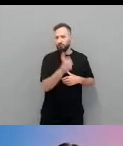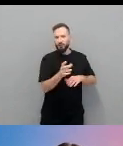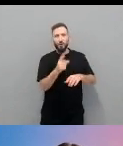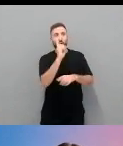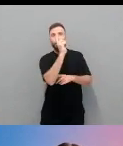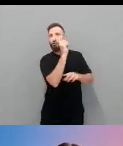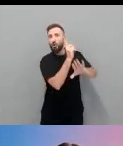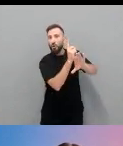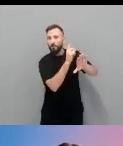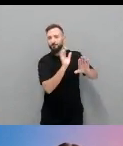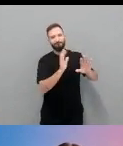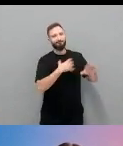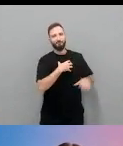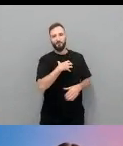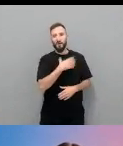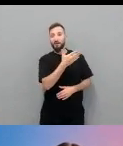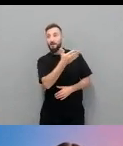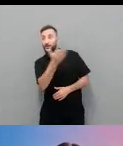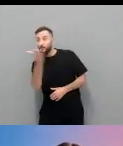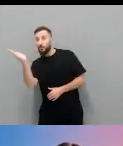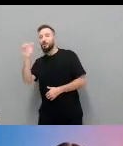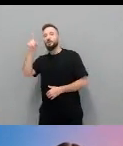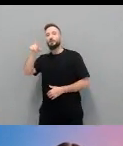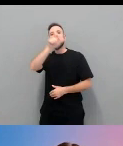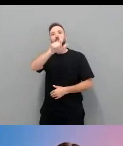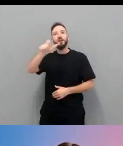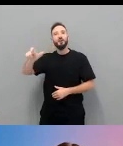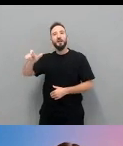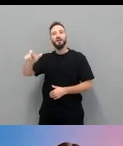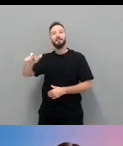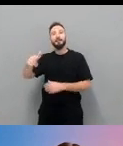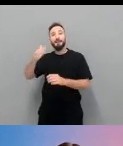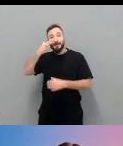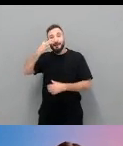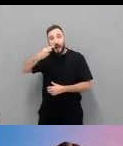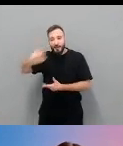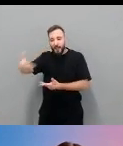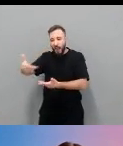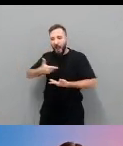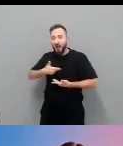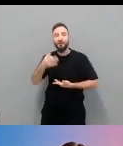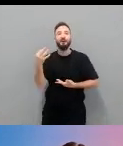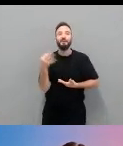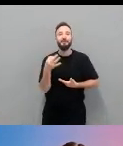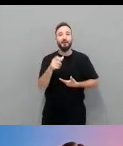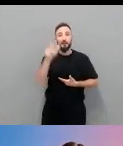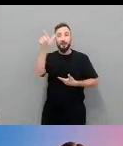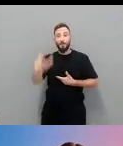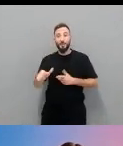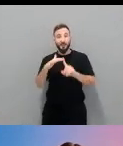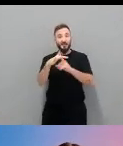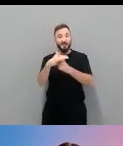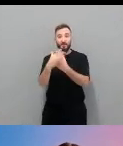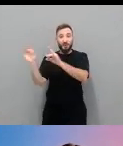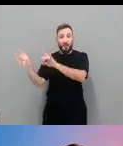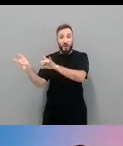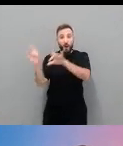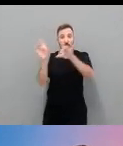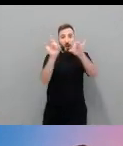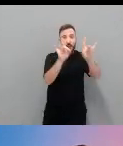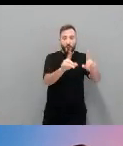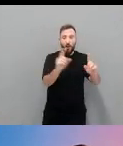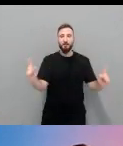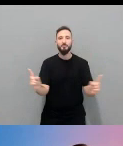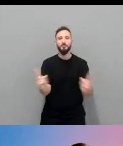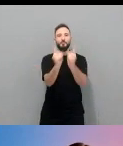Hay que pensar que al final a mucha gente lo que le ayuda es hablar con otra persona que ha pasado exactamente o que está pasando por